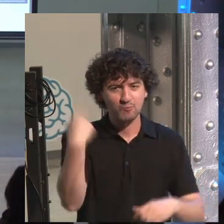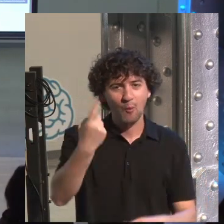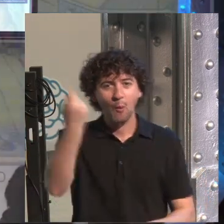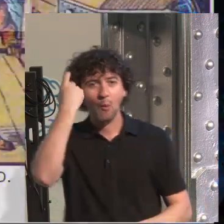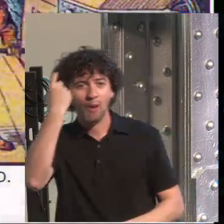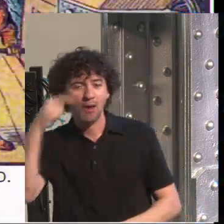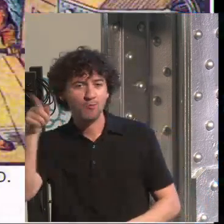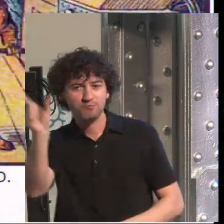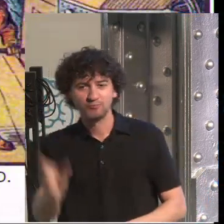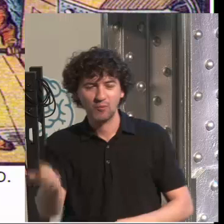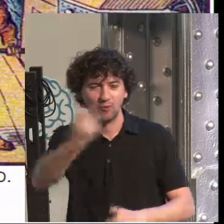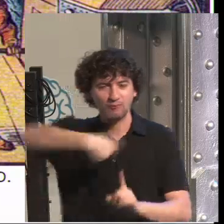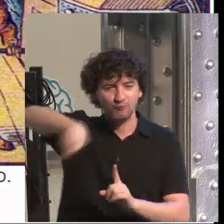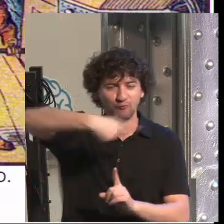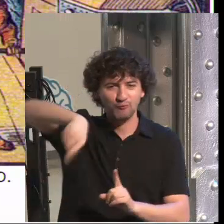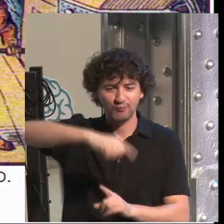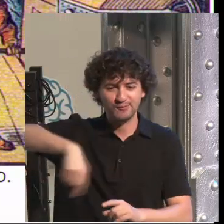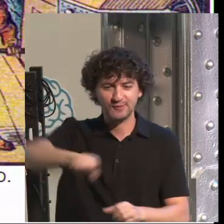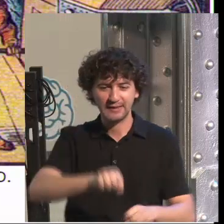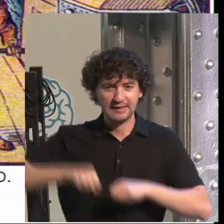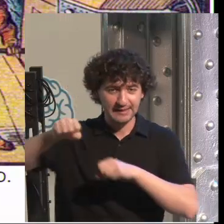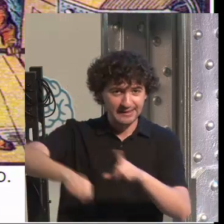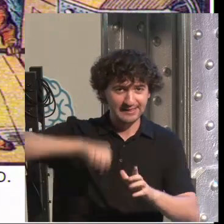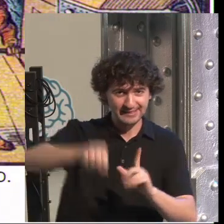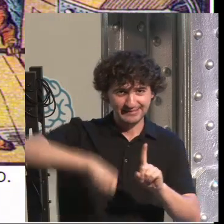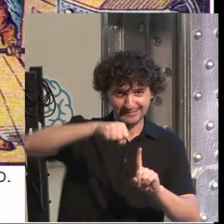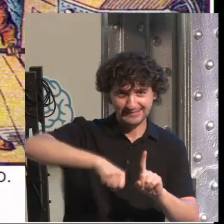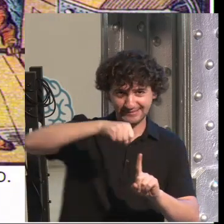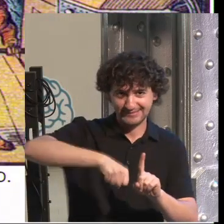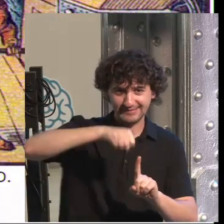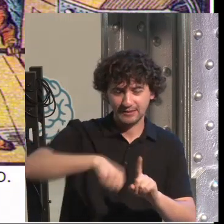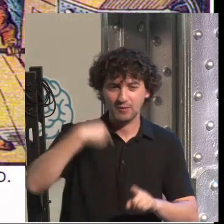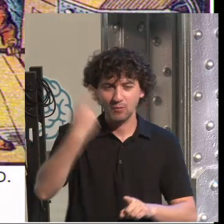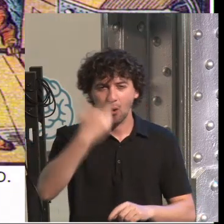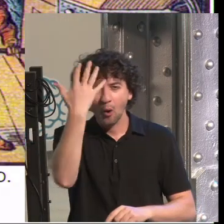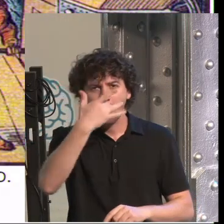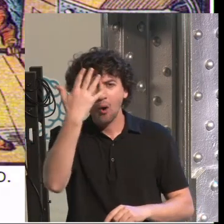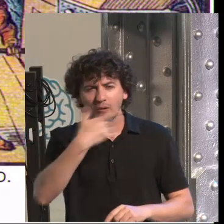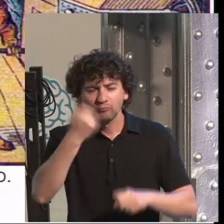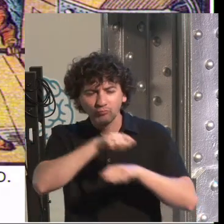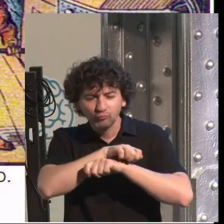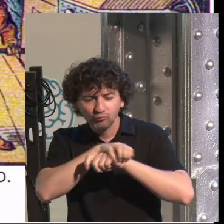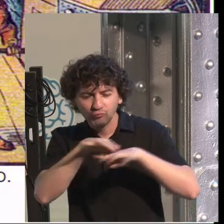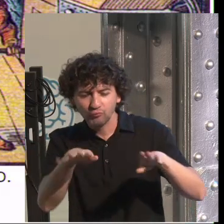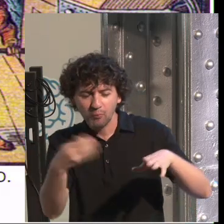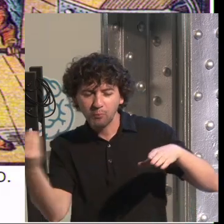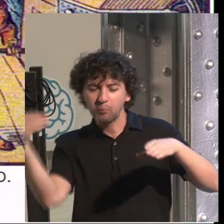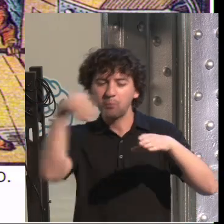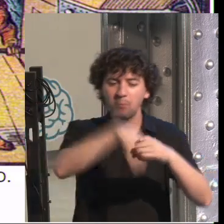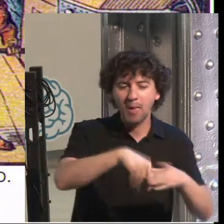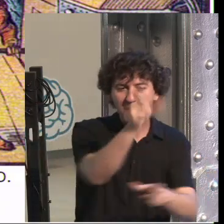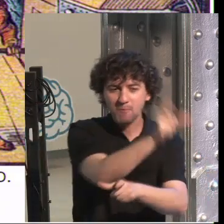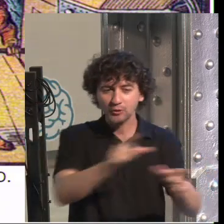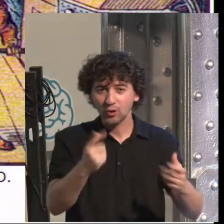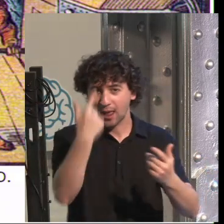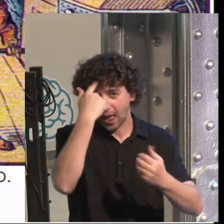ese alumno, que da vueltas a la manivela y de alguna manera el conocimiento se transmite al cerebro, ¿no?, de los estudiantes. Y aunque